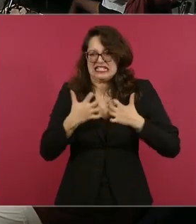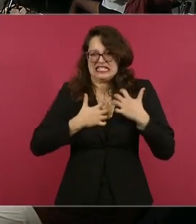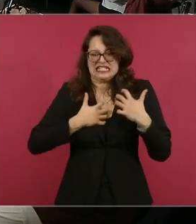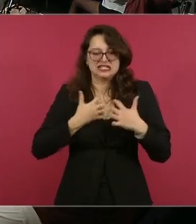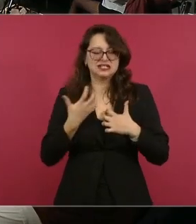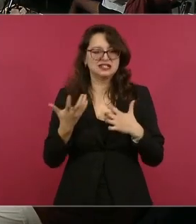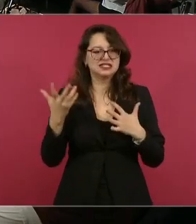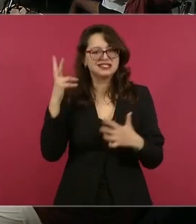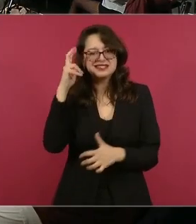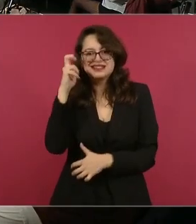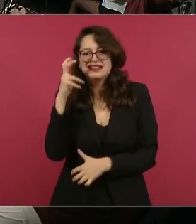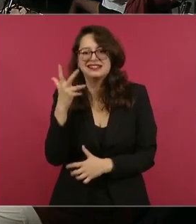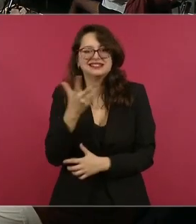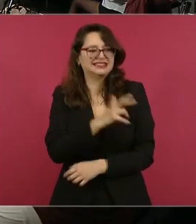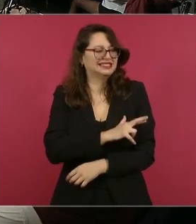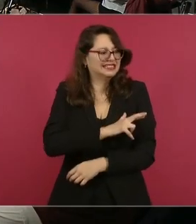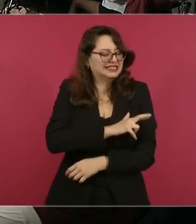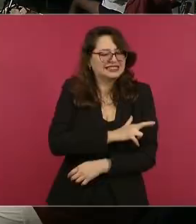en lo